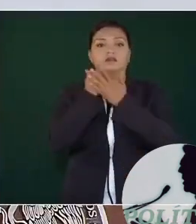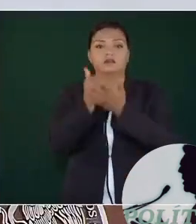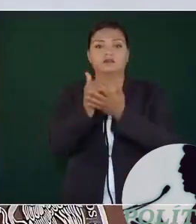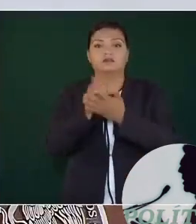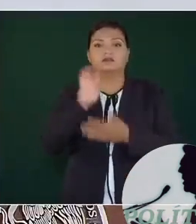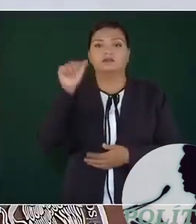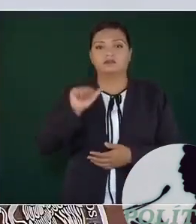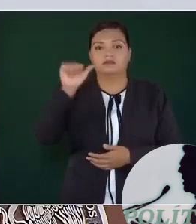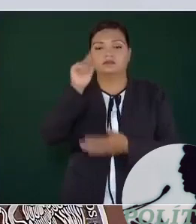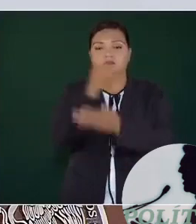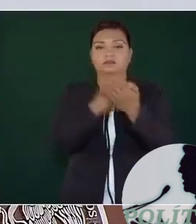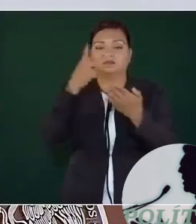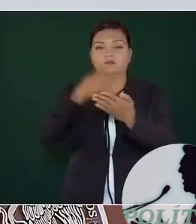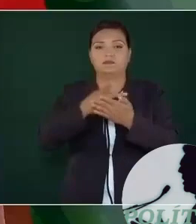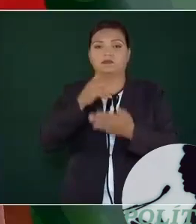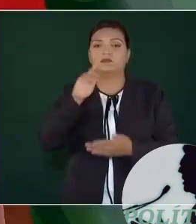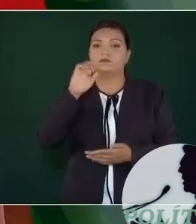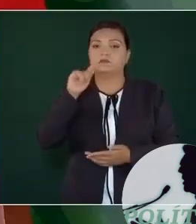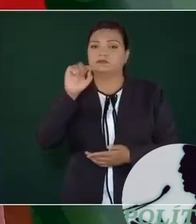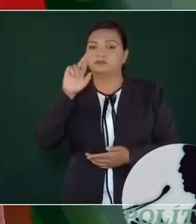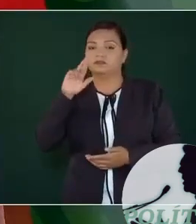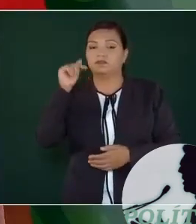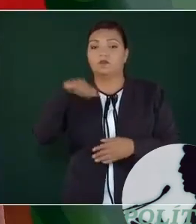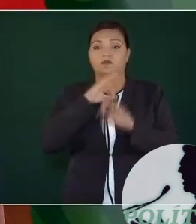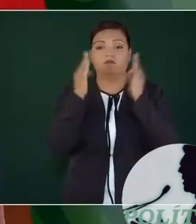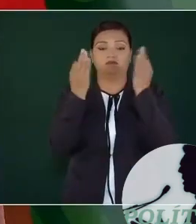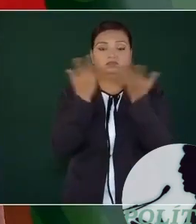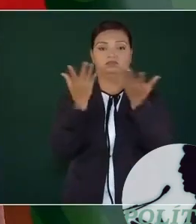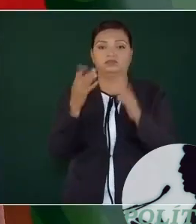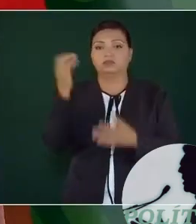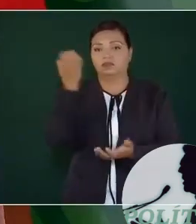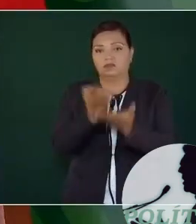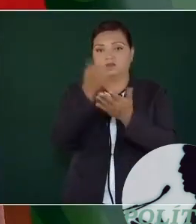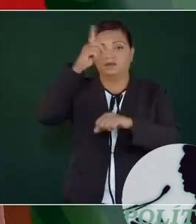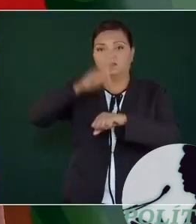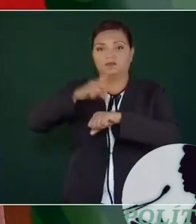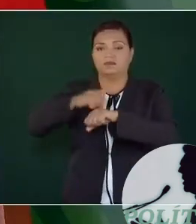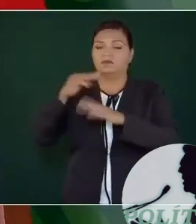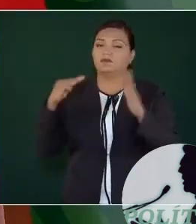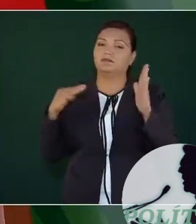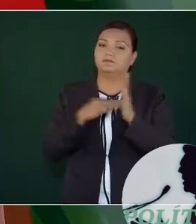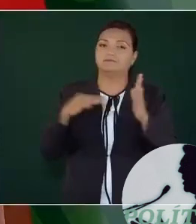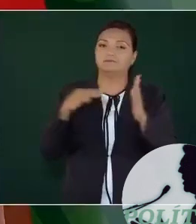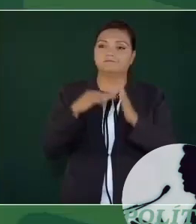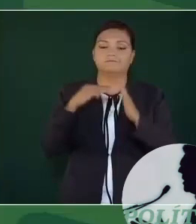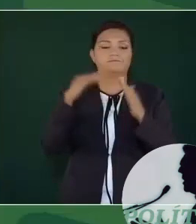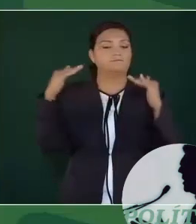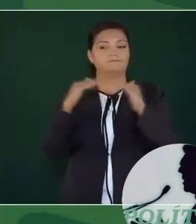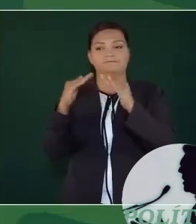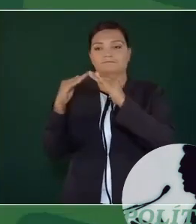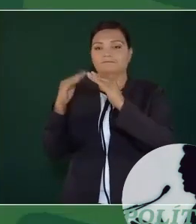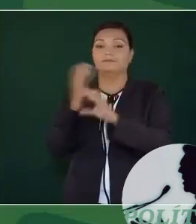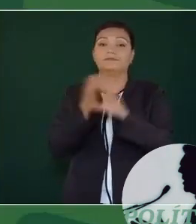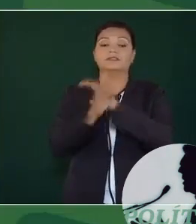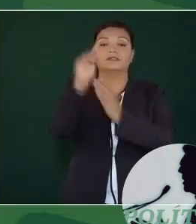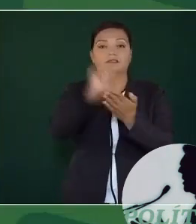de los 16 programas de bienestar que hoy forman parte de la economía diaria de millones de hogares. En el caso